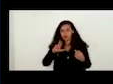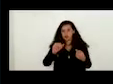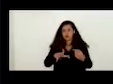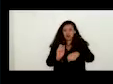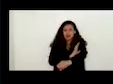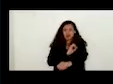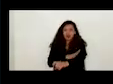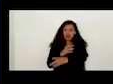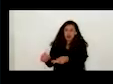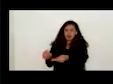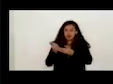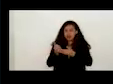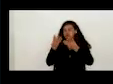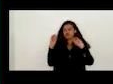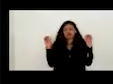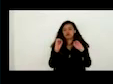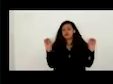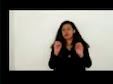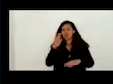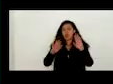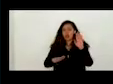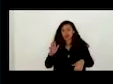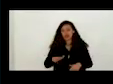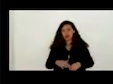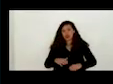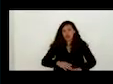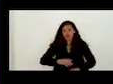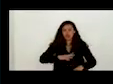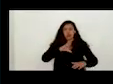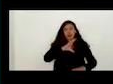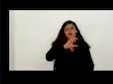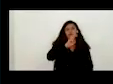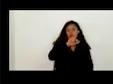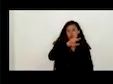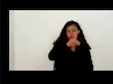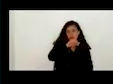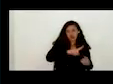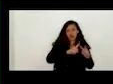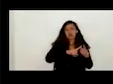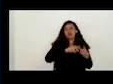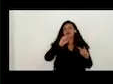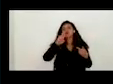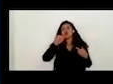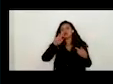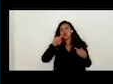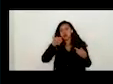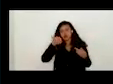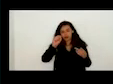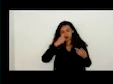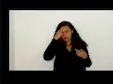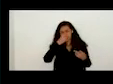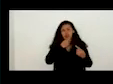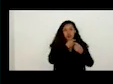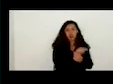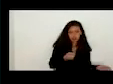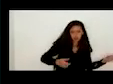escuchamos que dejar suplementos o complementos de vitaminas para que el niño, para que el adulto mayor consuma mejor los alimentos y que